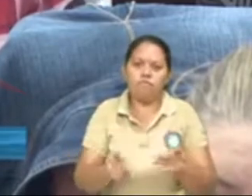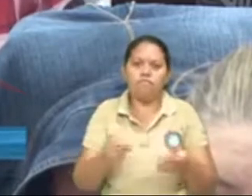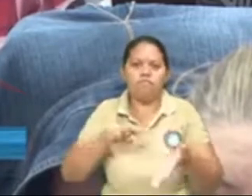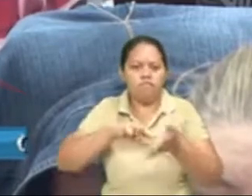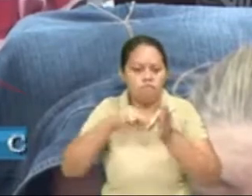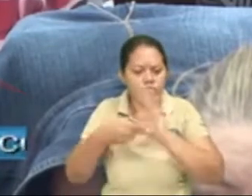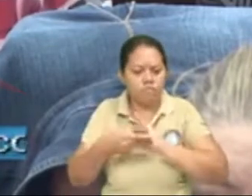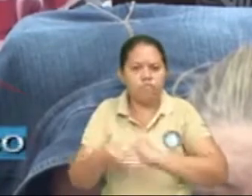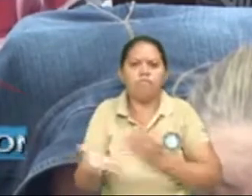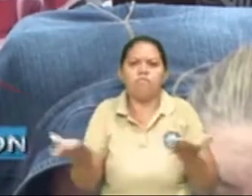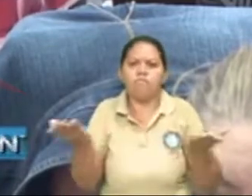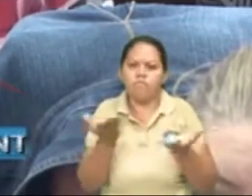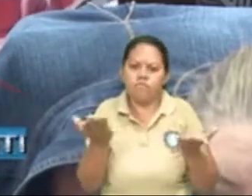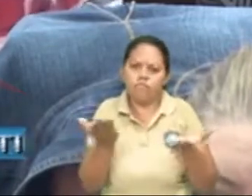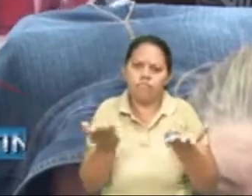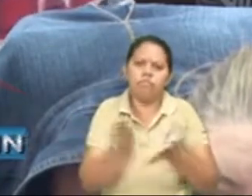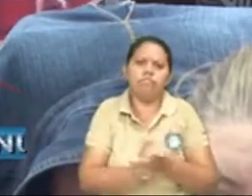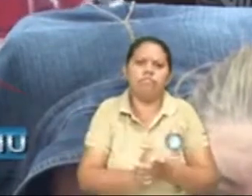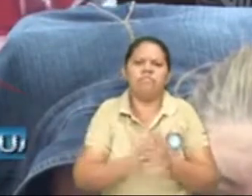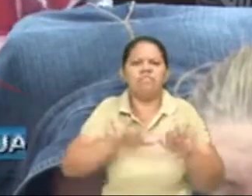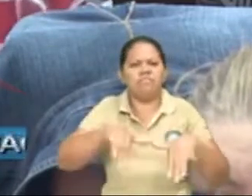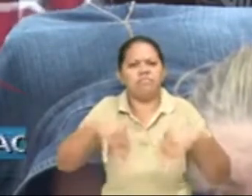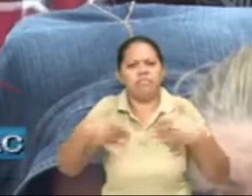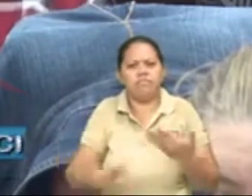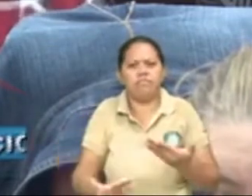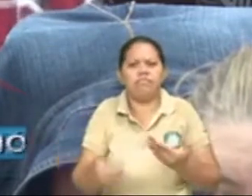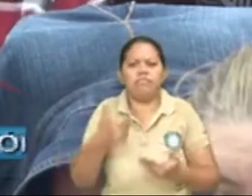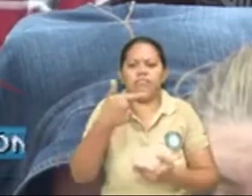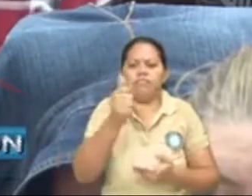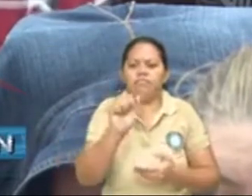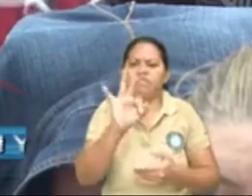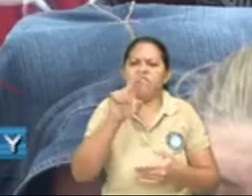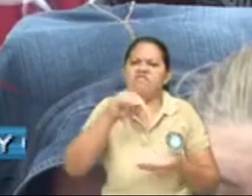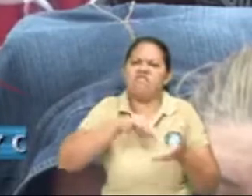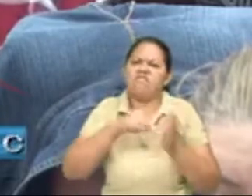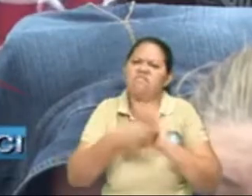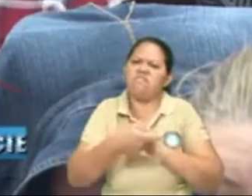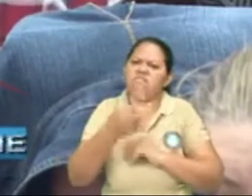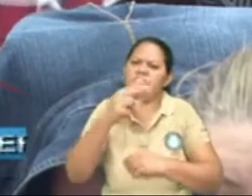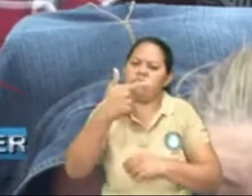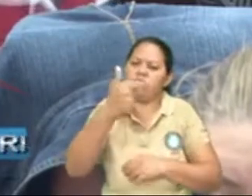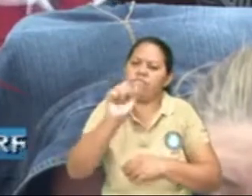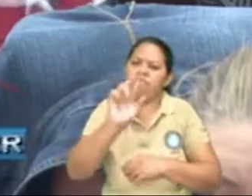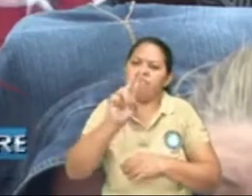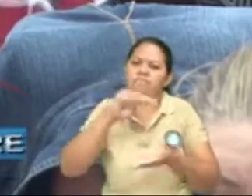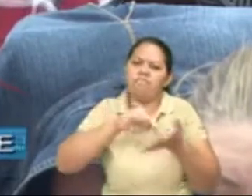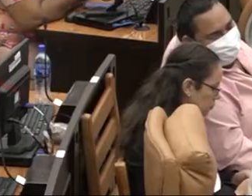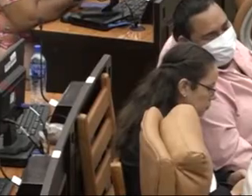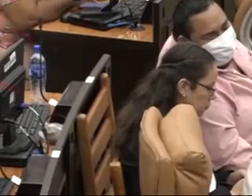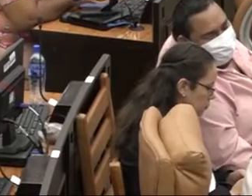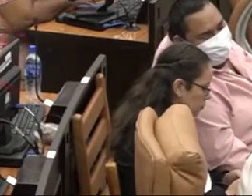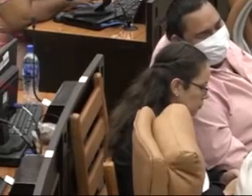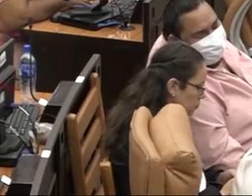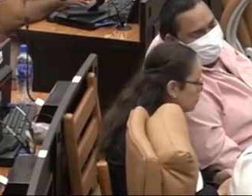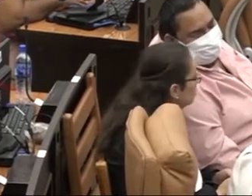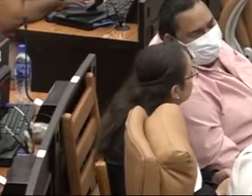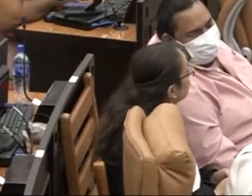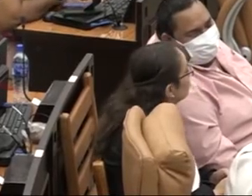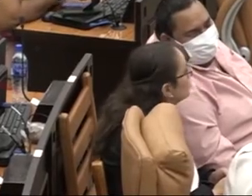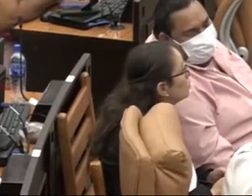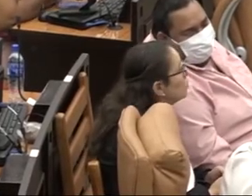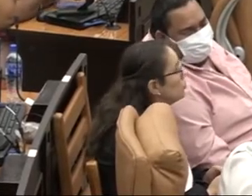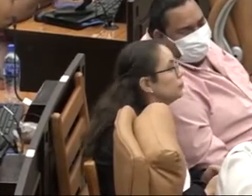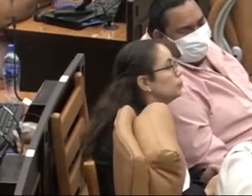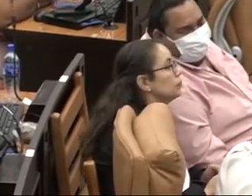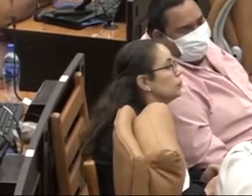definiciones inclusive como qué es el GAFI. Muchas se preguntan qué es el GAFI, qué es el GAFILAT